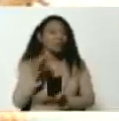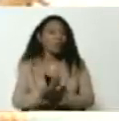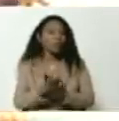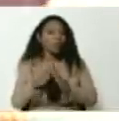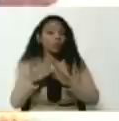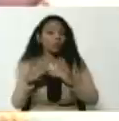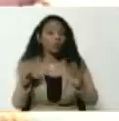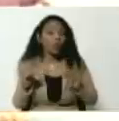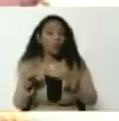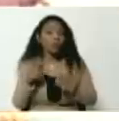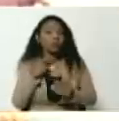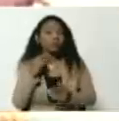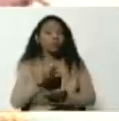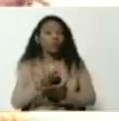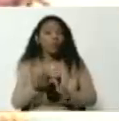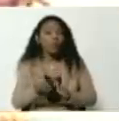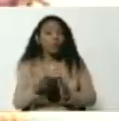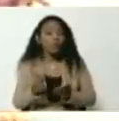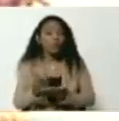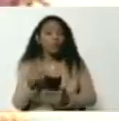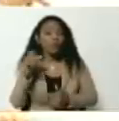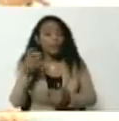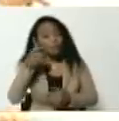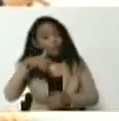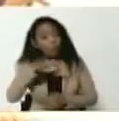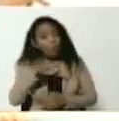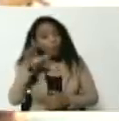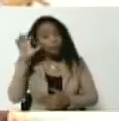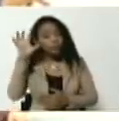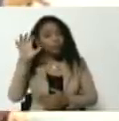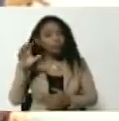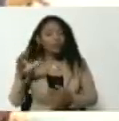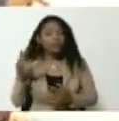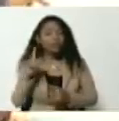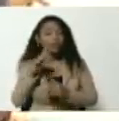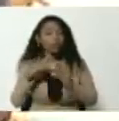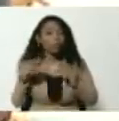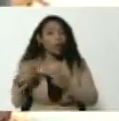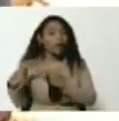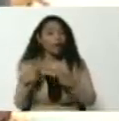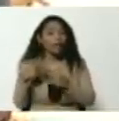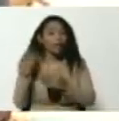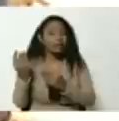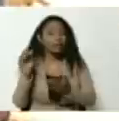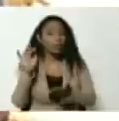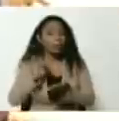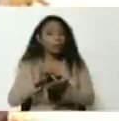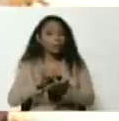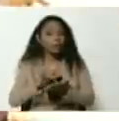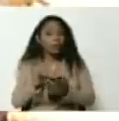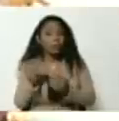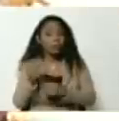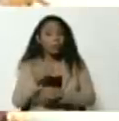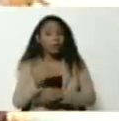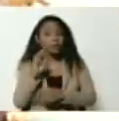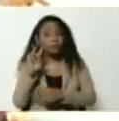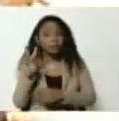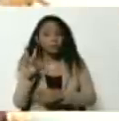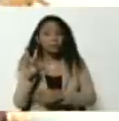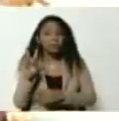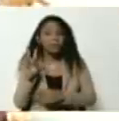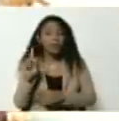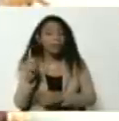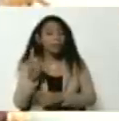los fallecidos que ha tenido el pueblo de Estados Unidos de Norteamérica en todas las guerras en las que ha participado. Le digo más, de